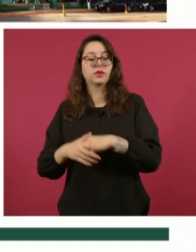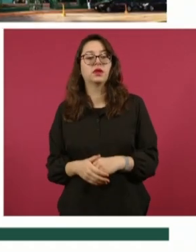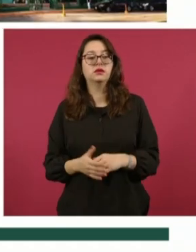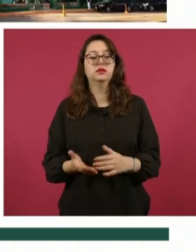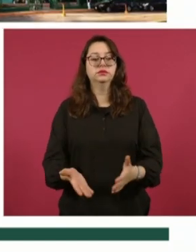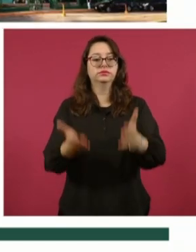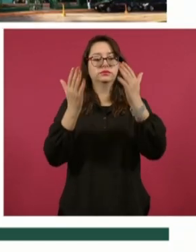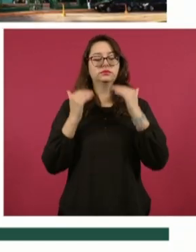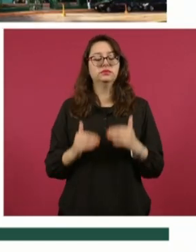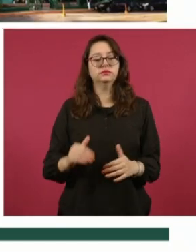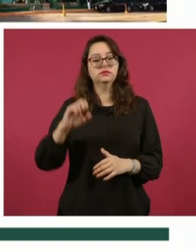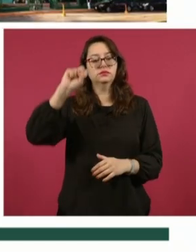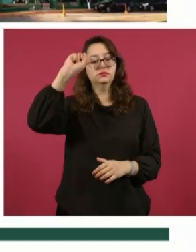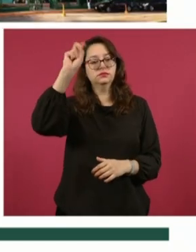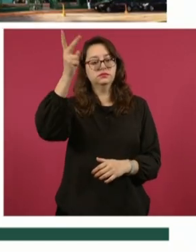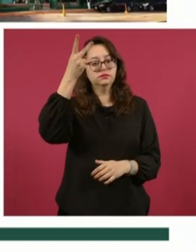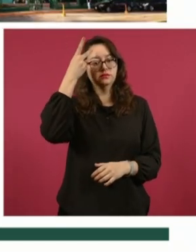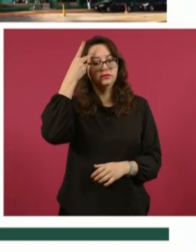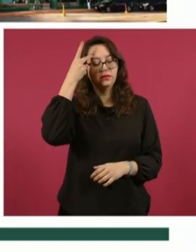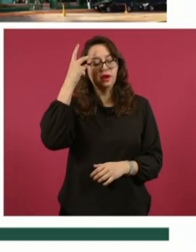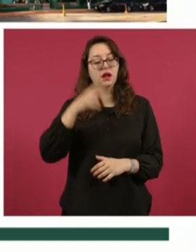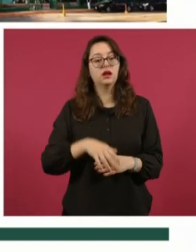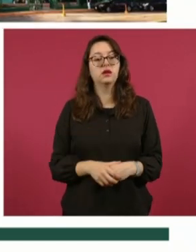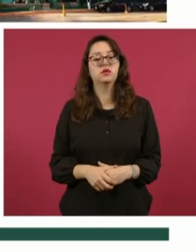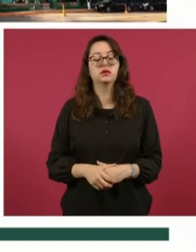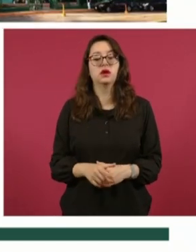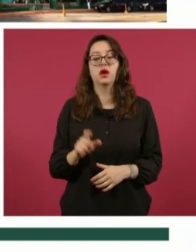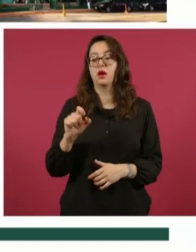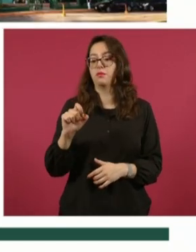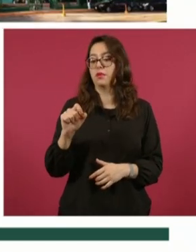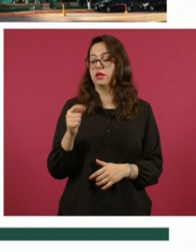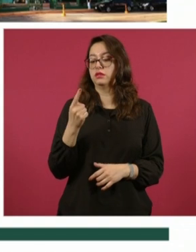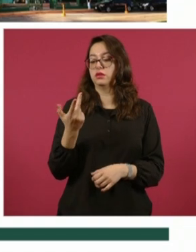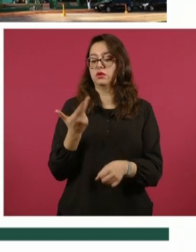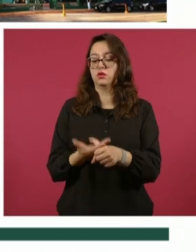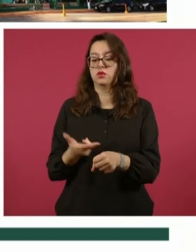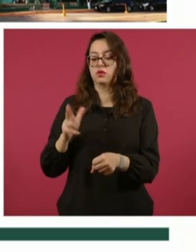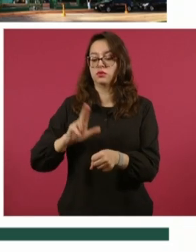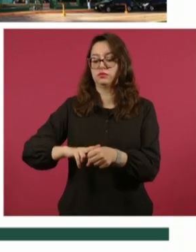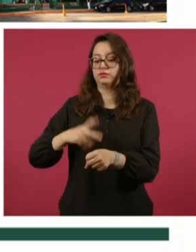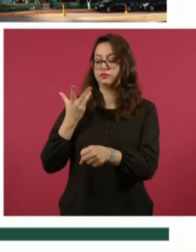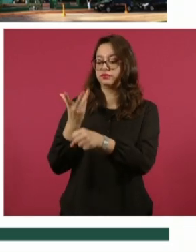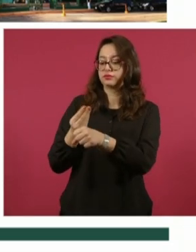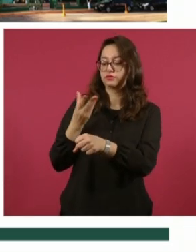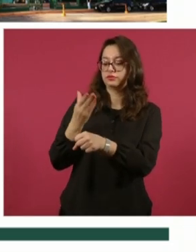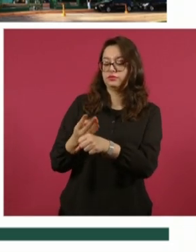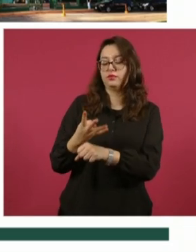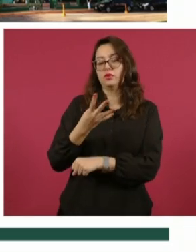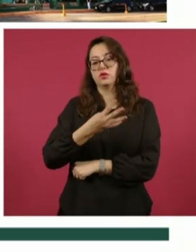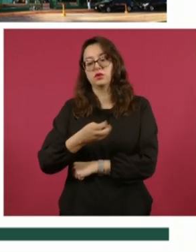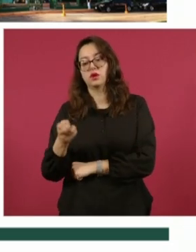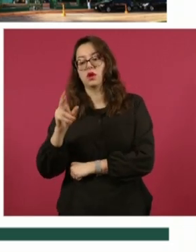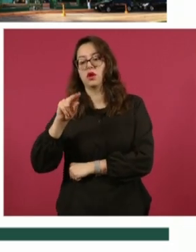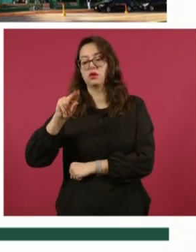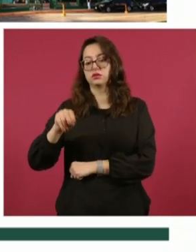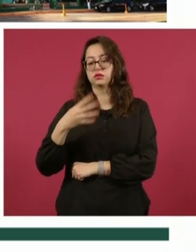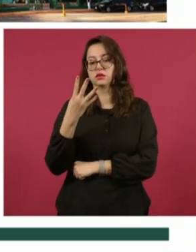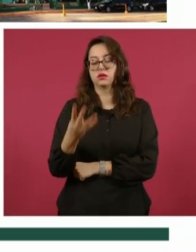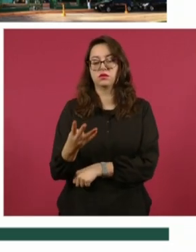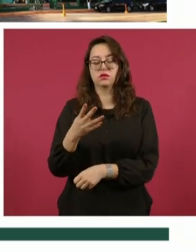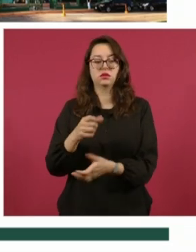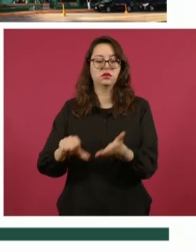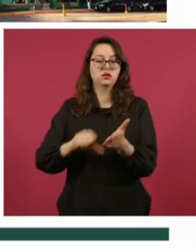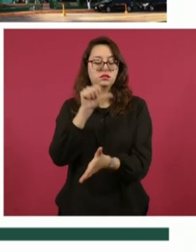Potosí, para la rehabilitación de 21 hospitales y 484 clínicas, centros